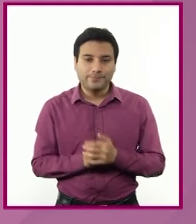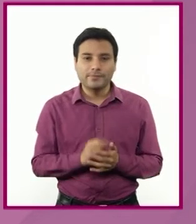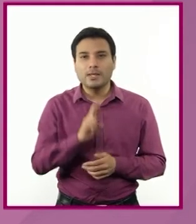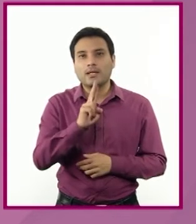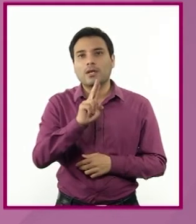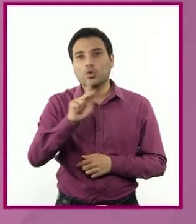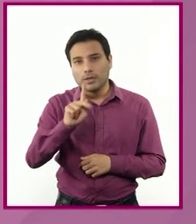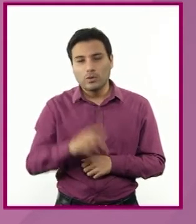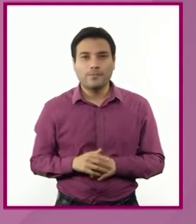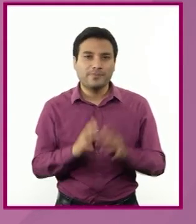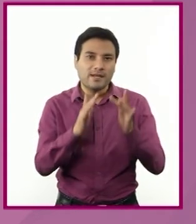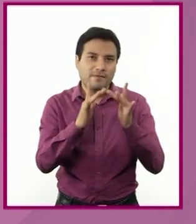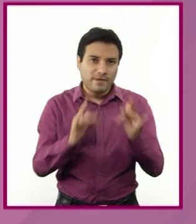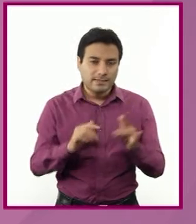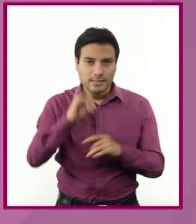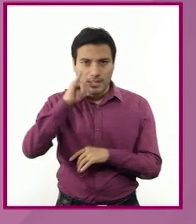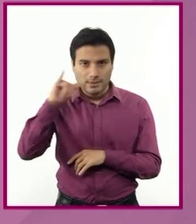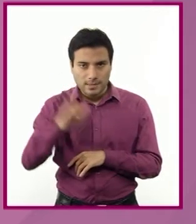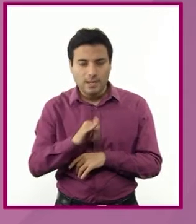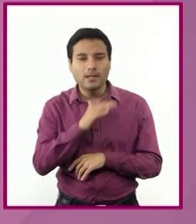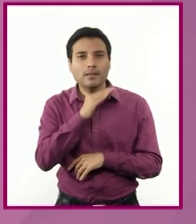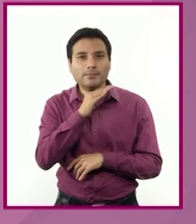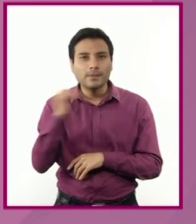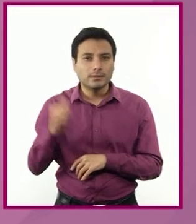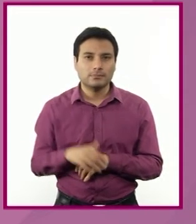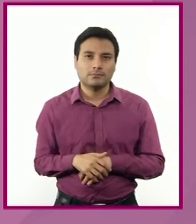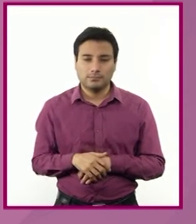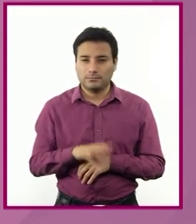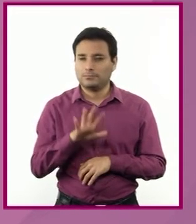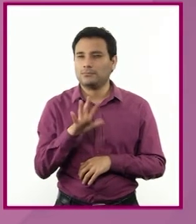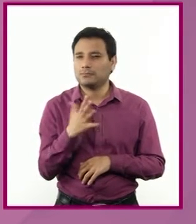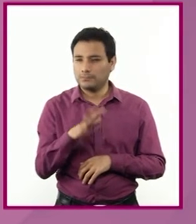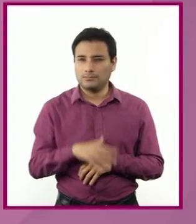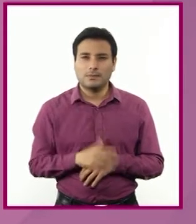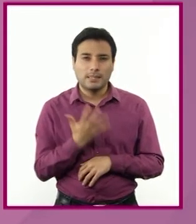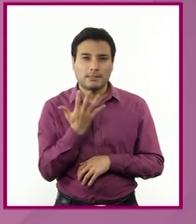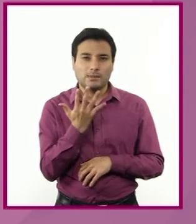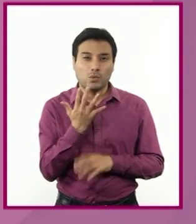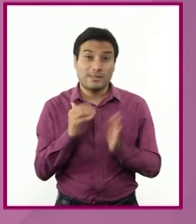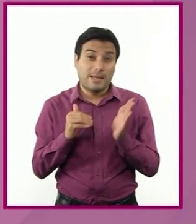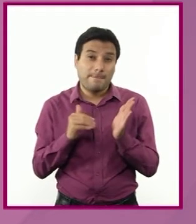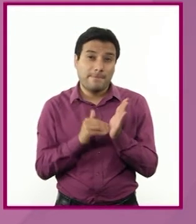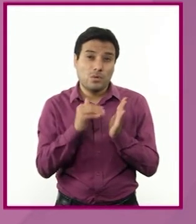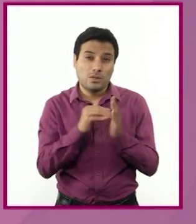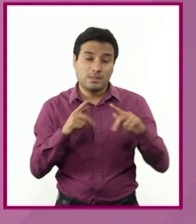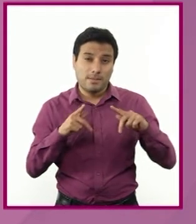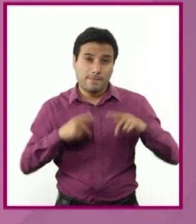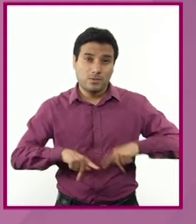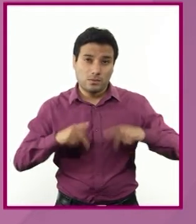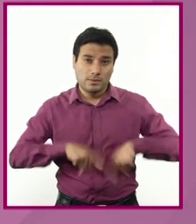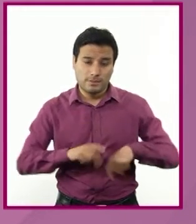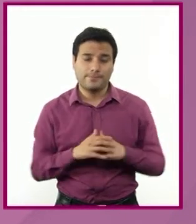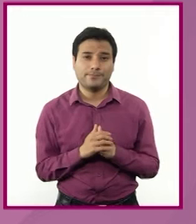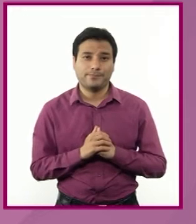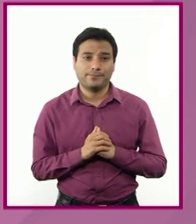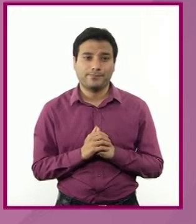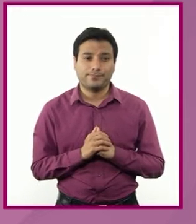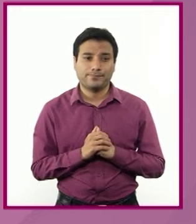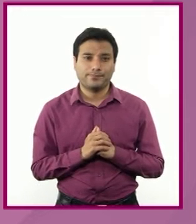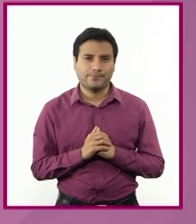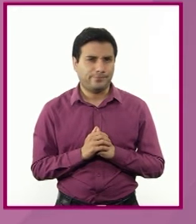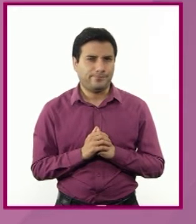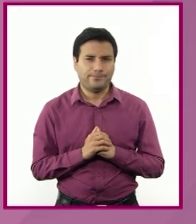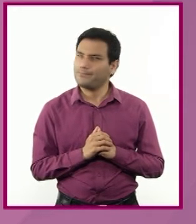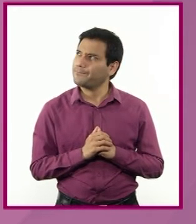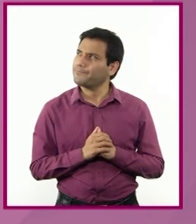Unido, Francia, Italia y Alemania rebasan los 50 millones de habitantes. La concentración